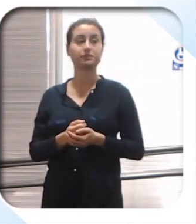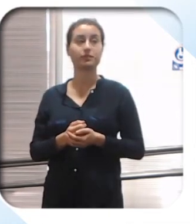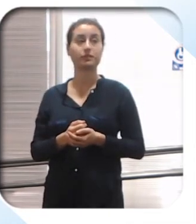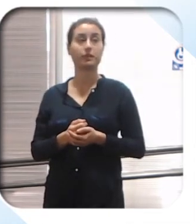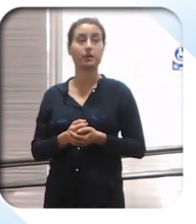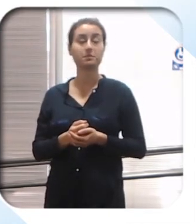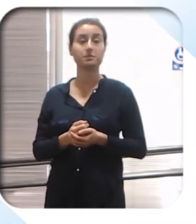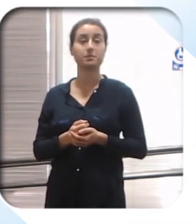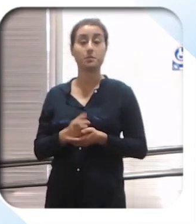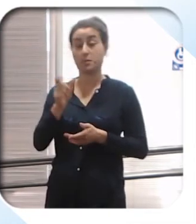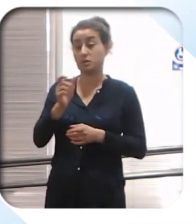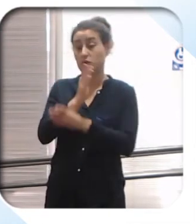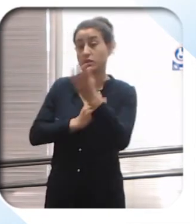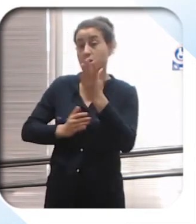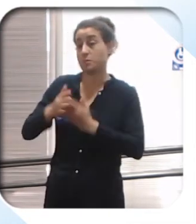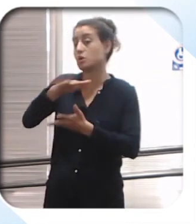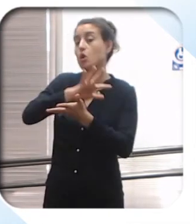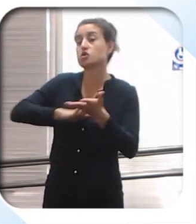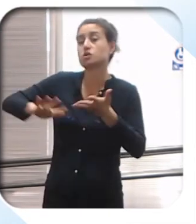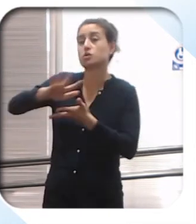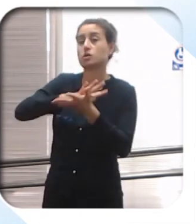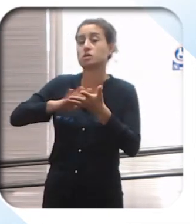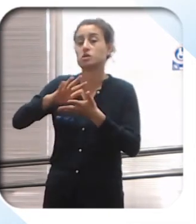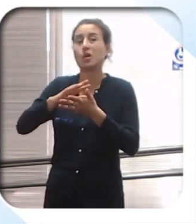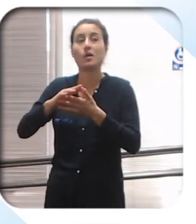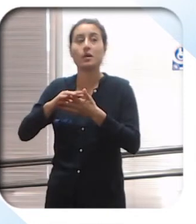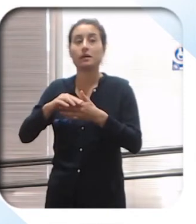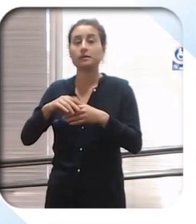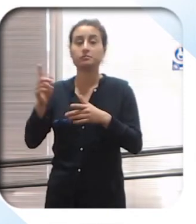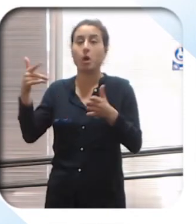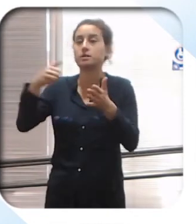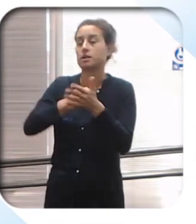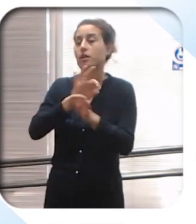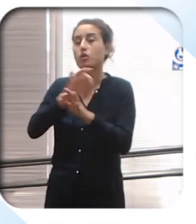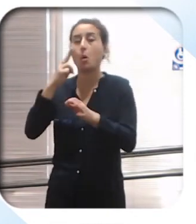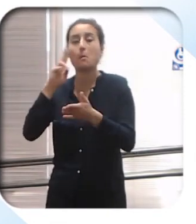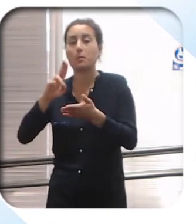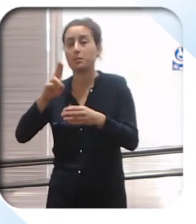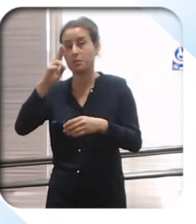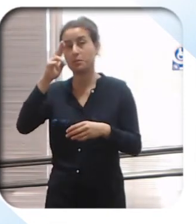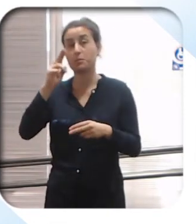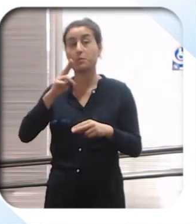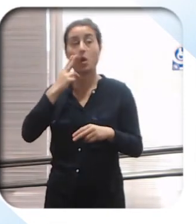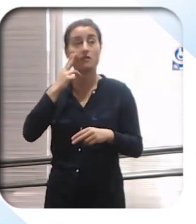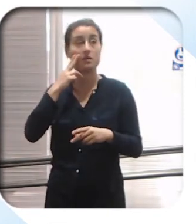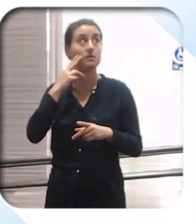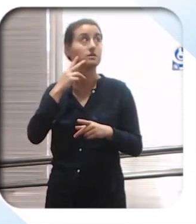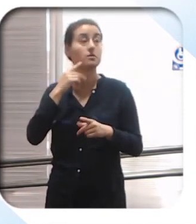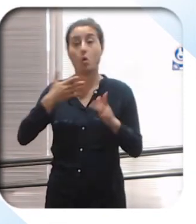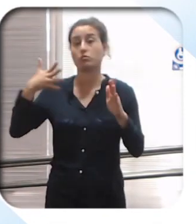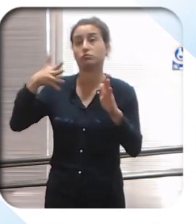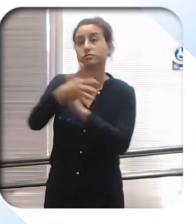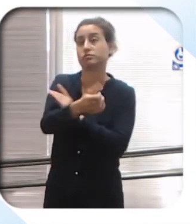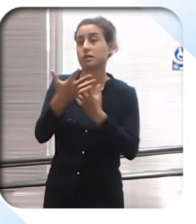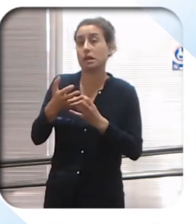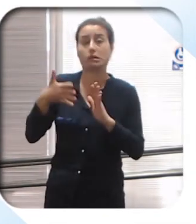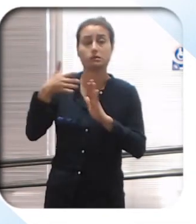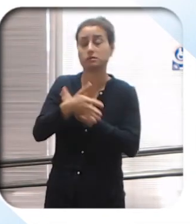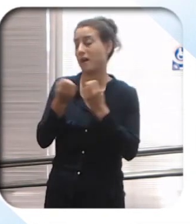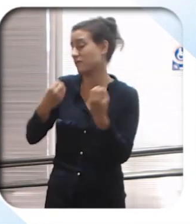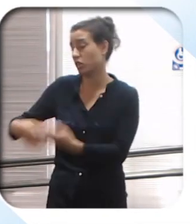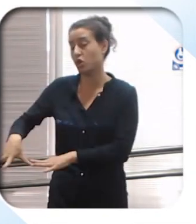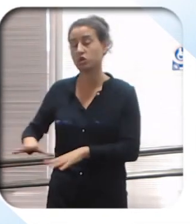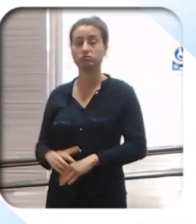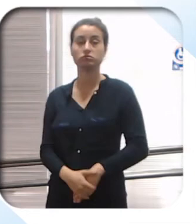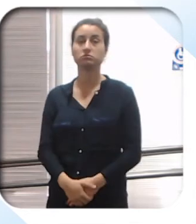la situación que vive, que causó algún tipo de discapacidad en alguno de los integrantes, lleva a la huida, ¿tá?, al